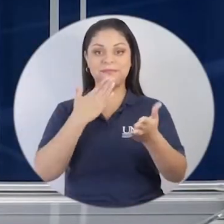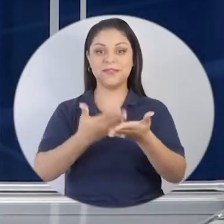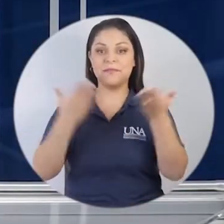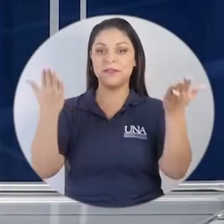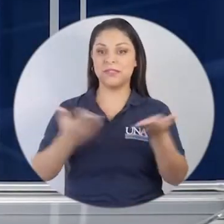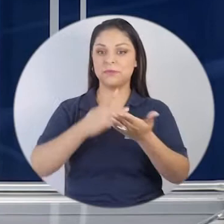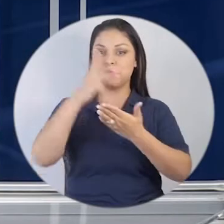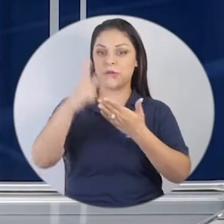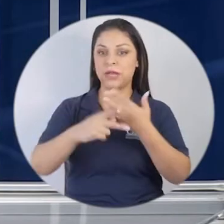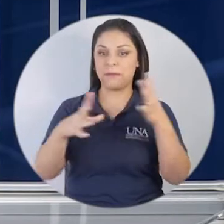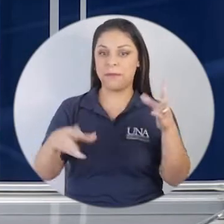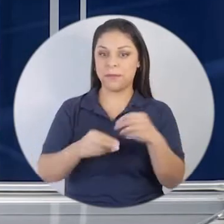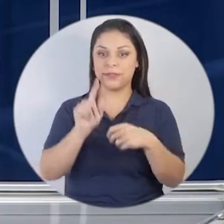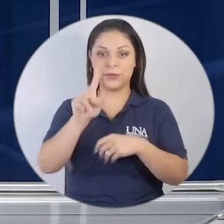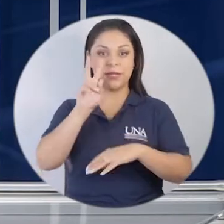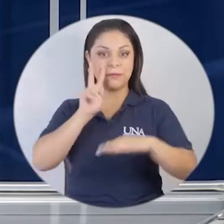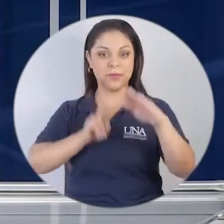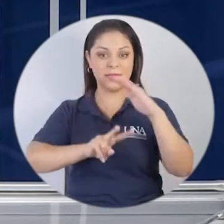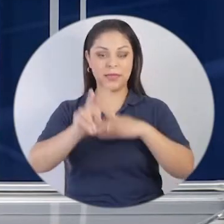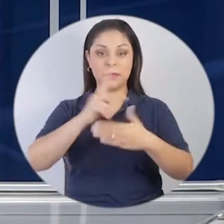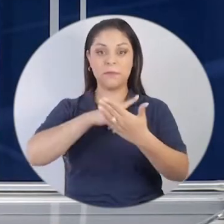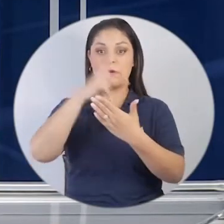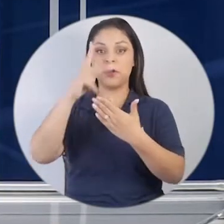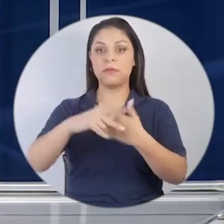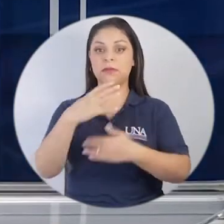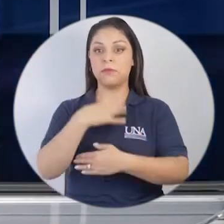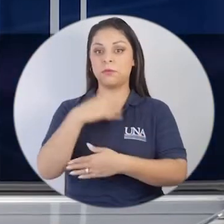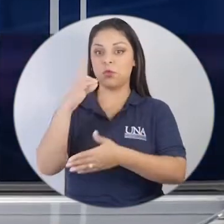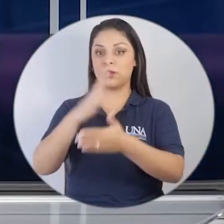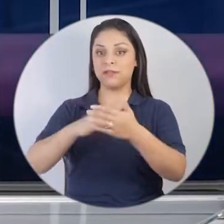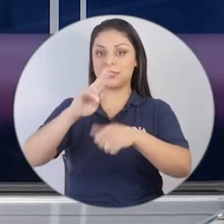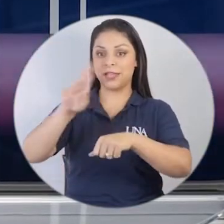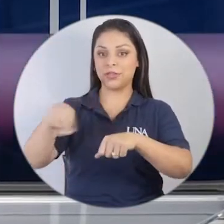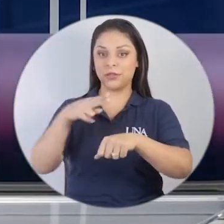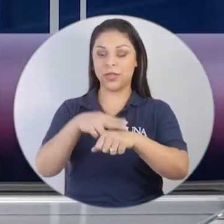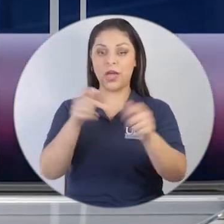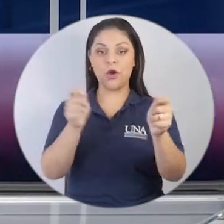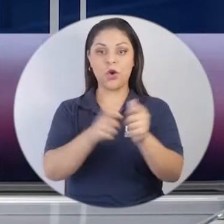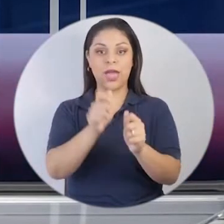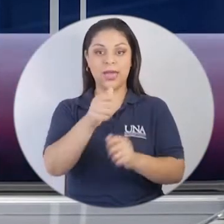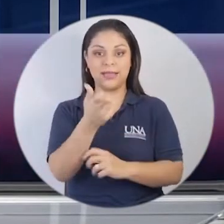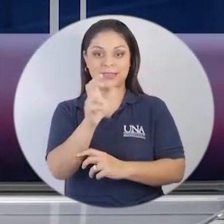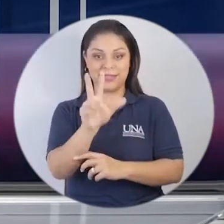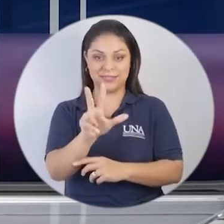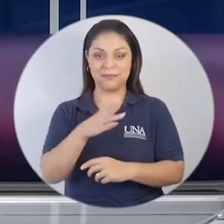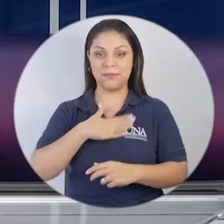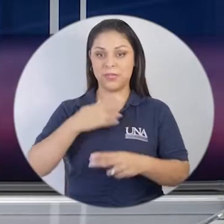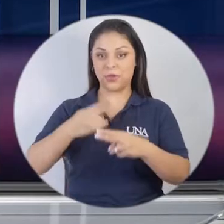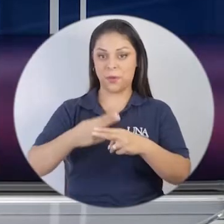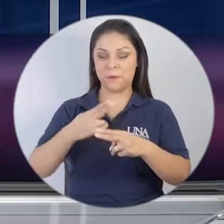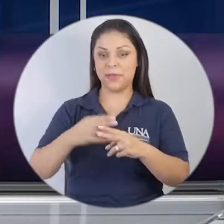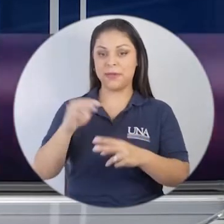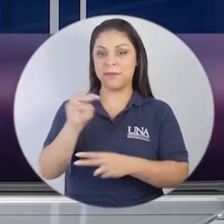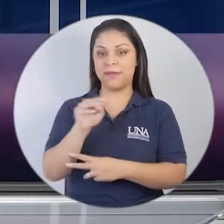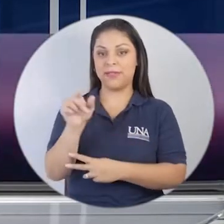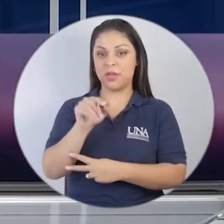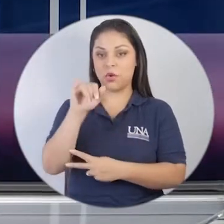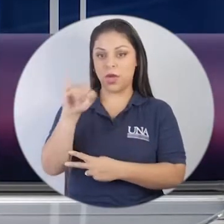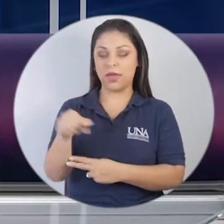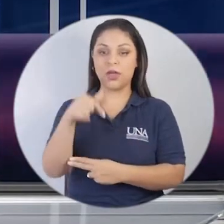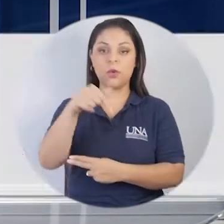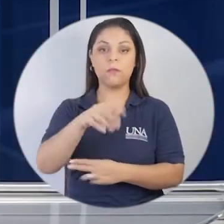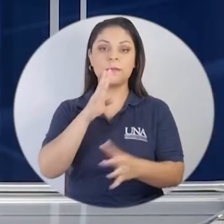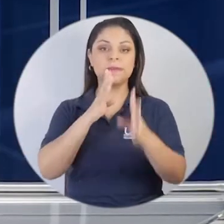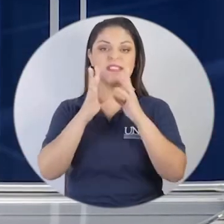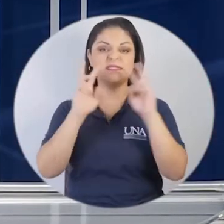tal? Bienvenidos a una edición más de Una Mirada, el programa de la Universidad Nacional y del CINAR S.A. Mi nombre es Maribel Quiroz Jara